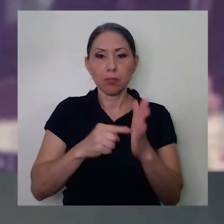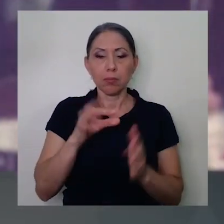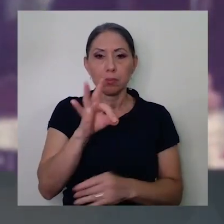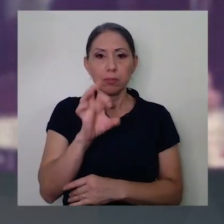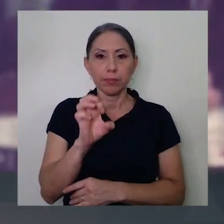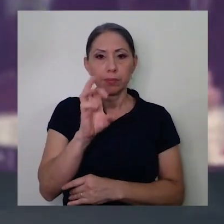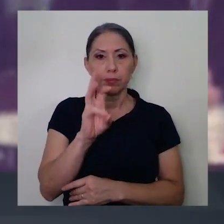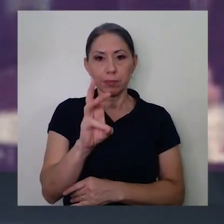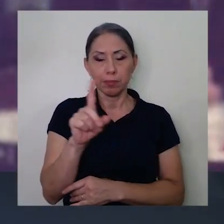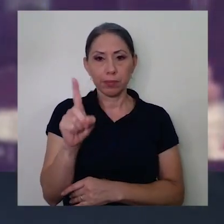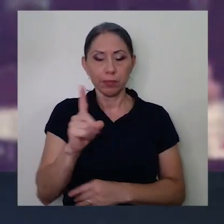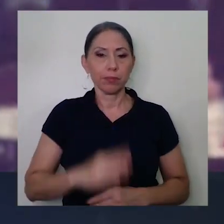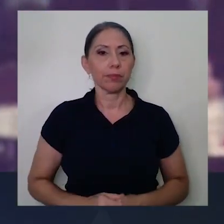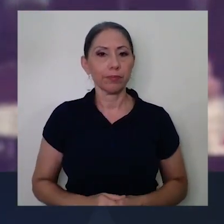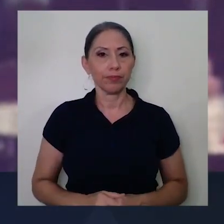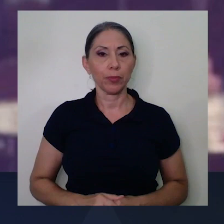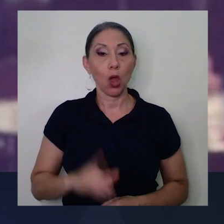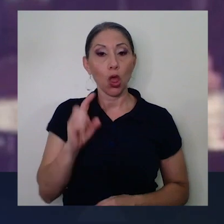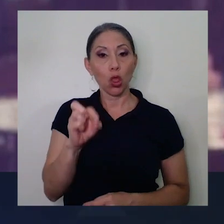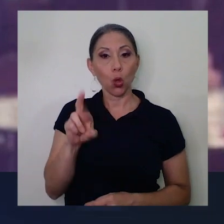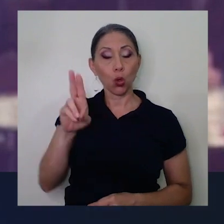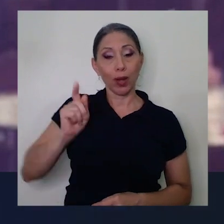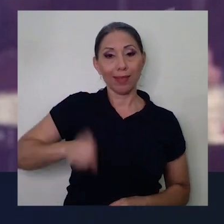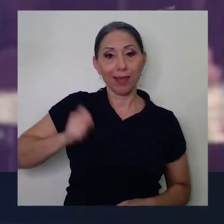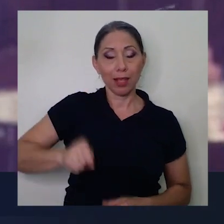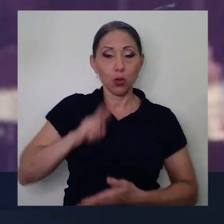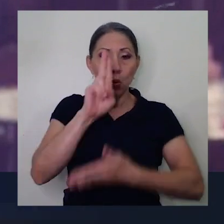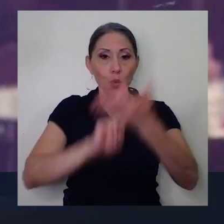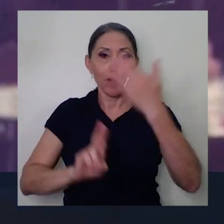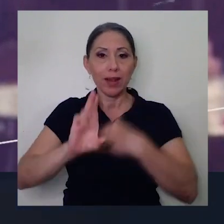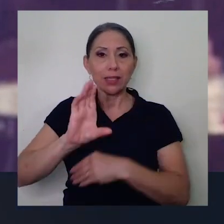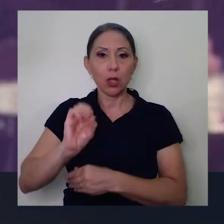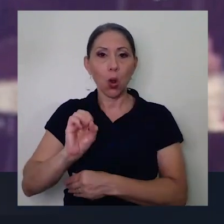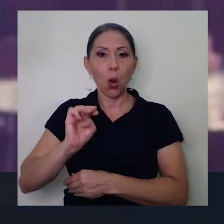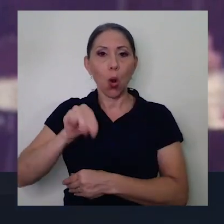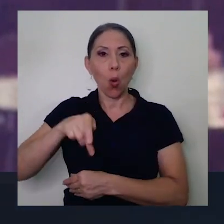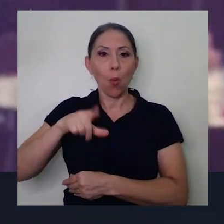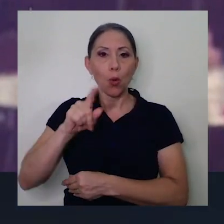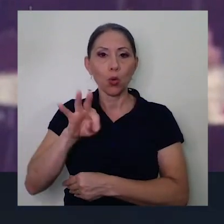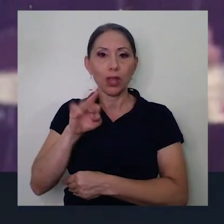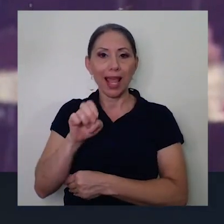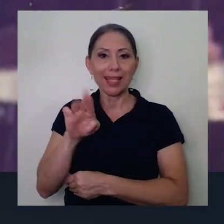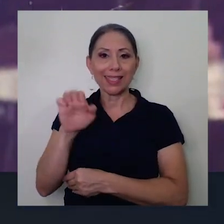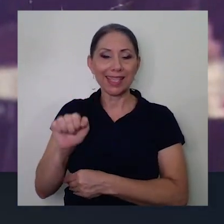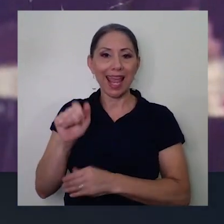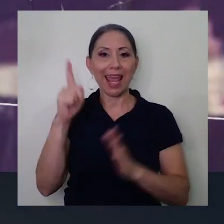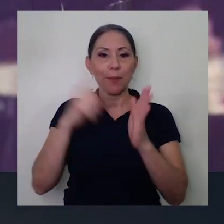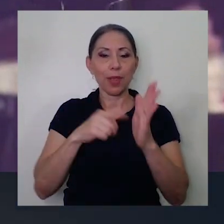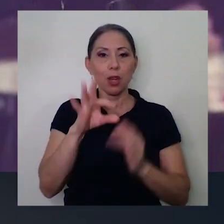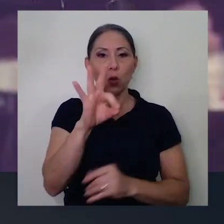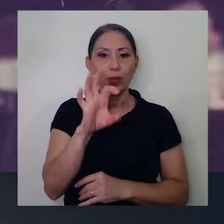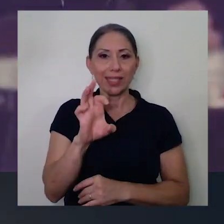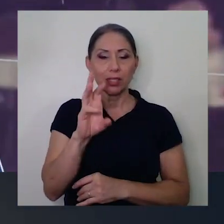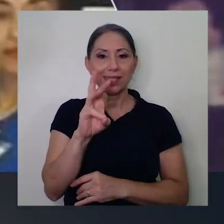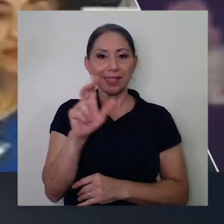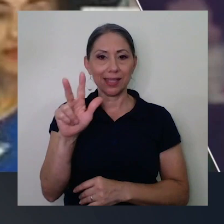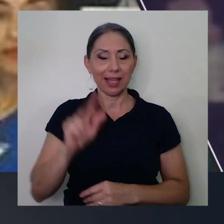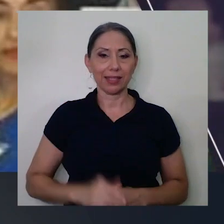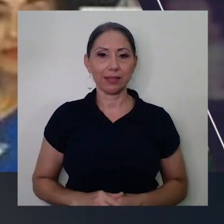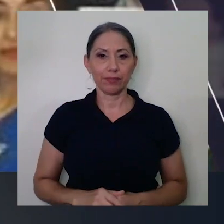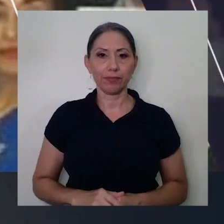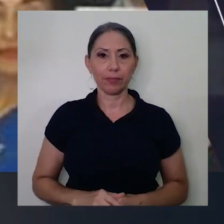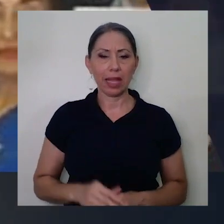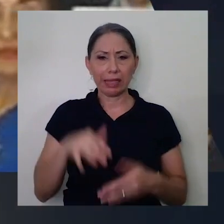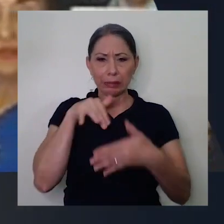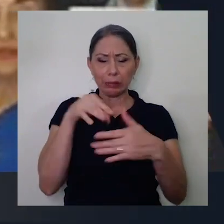Licenciada en Derecho en la Universidad de Costa Rica en 1961. Doctora en Derecho por la Universidad Complutense